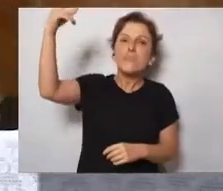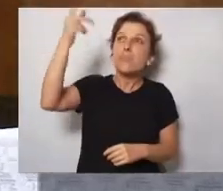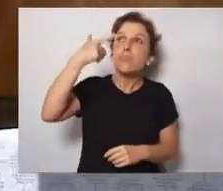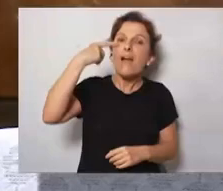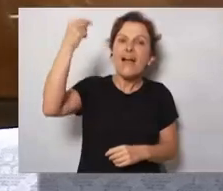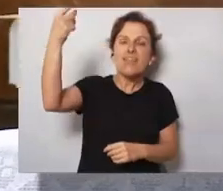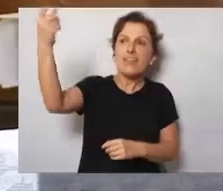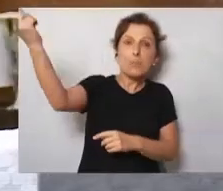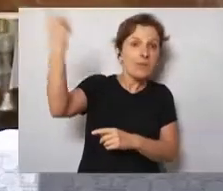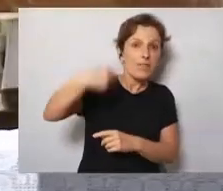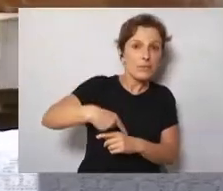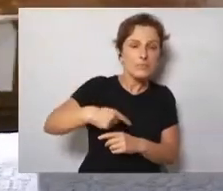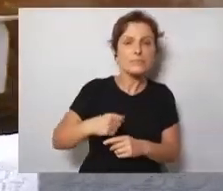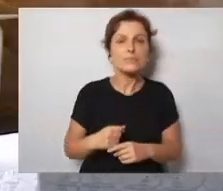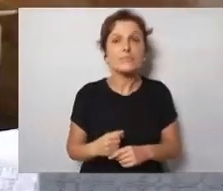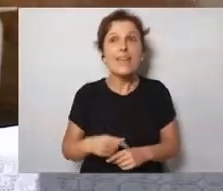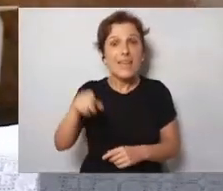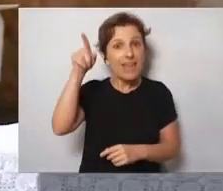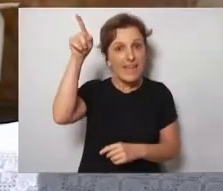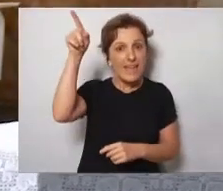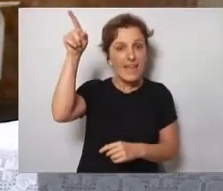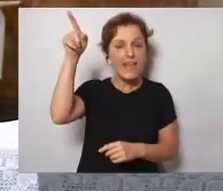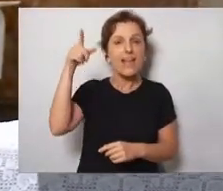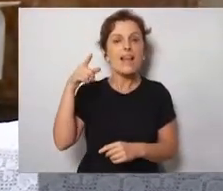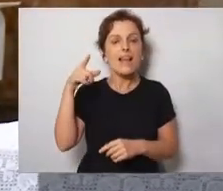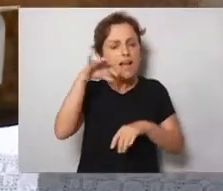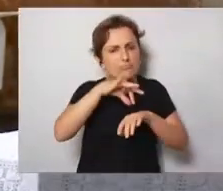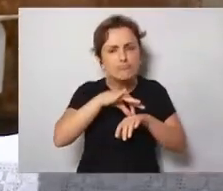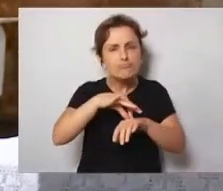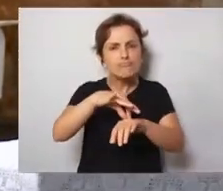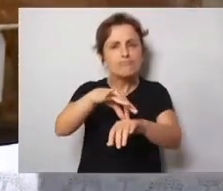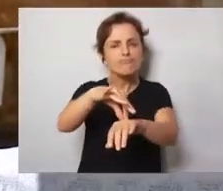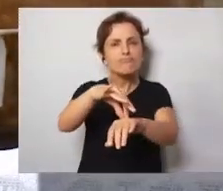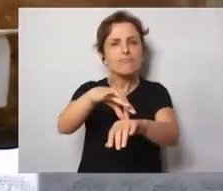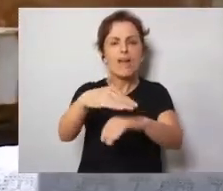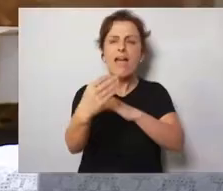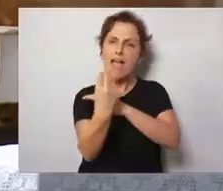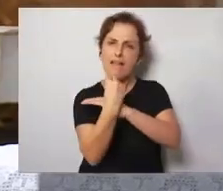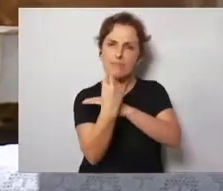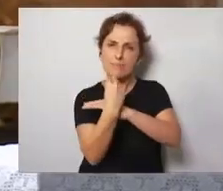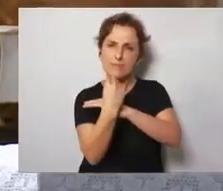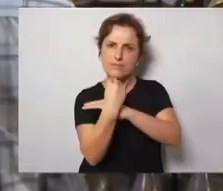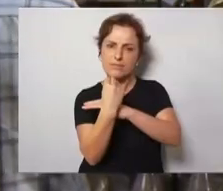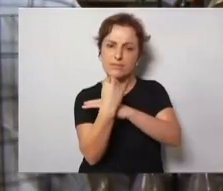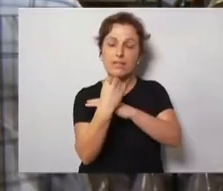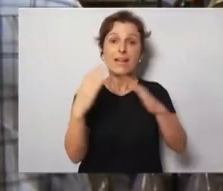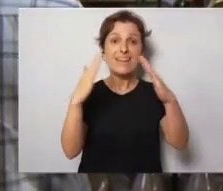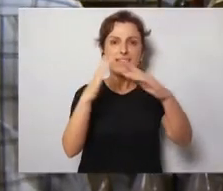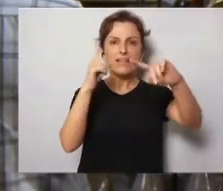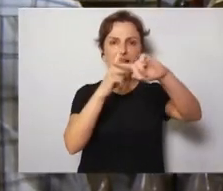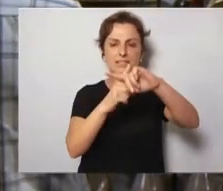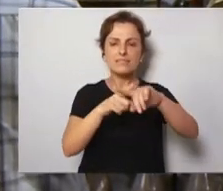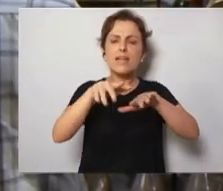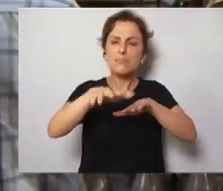misa presidida por monseñor jose maria baliña obispo auxiliar de buenos aires